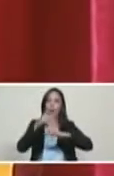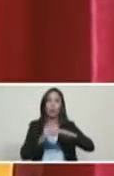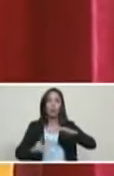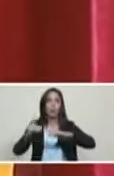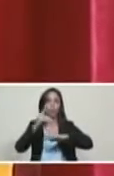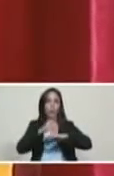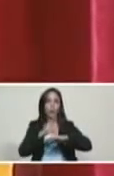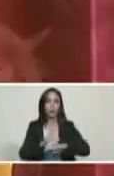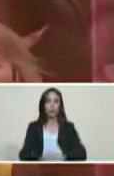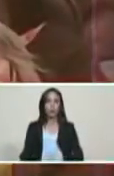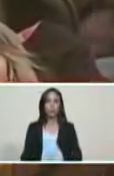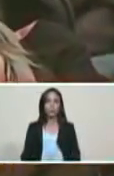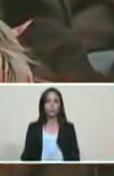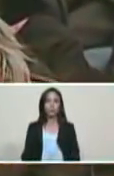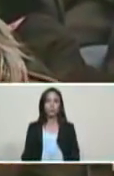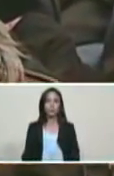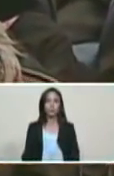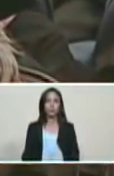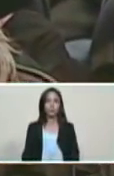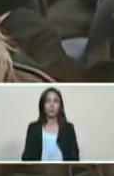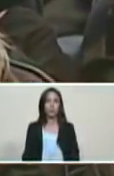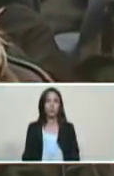doctorado.